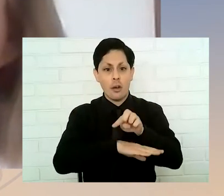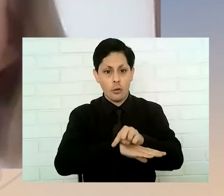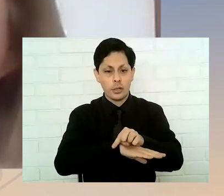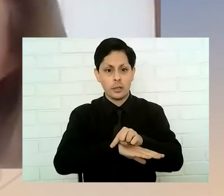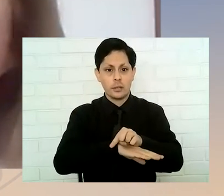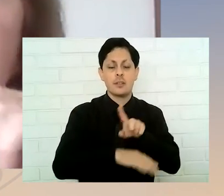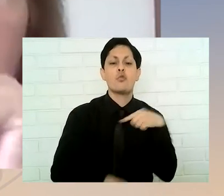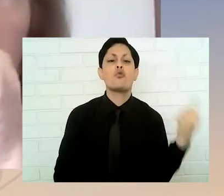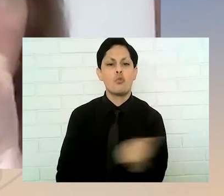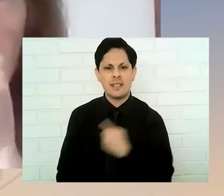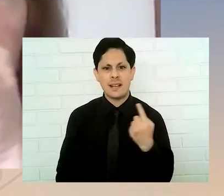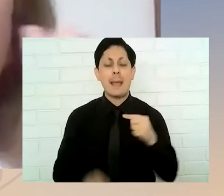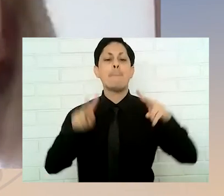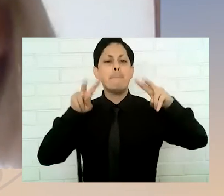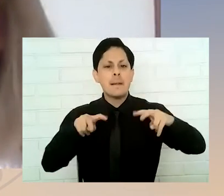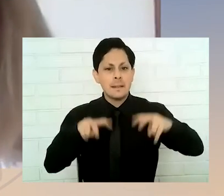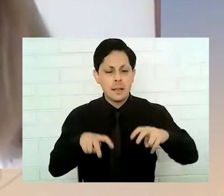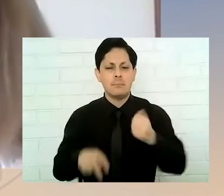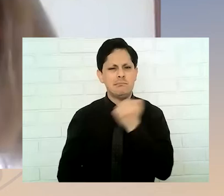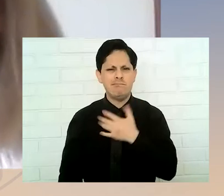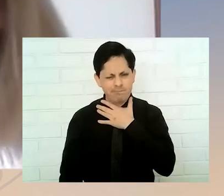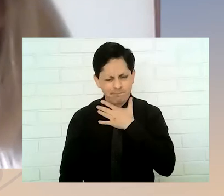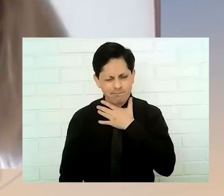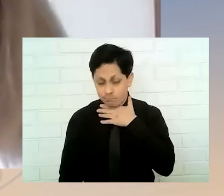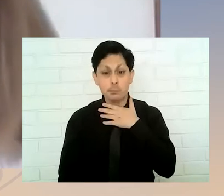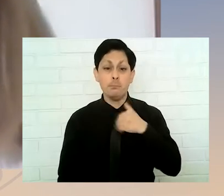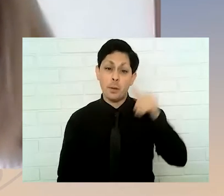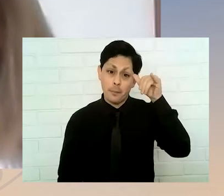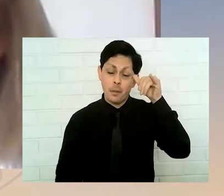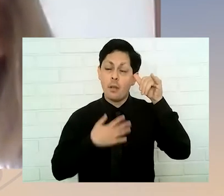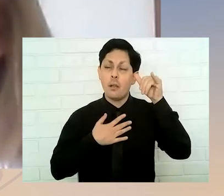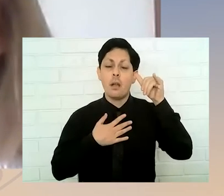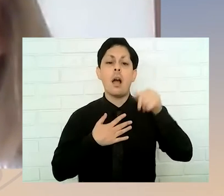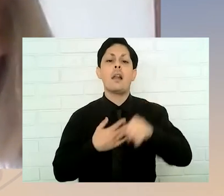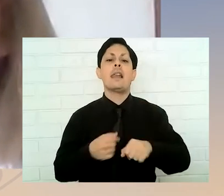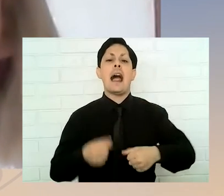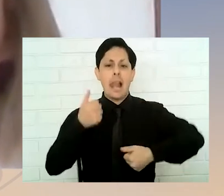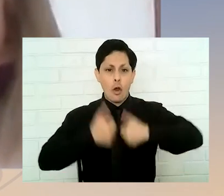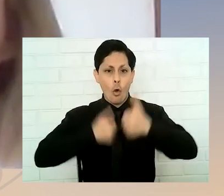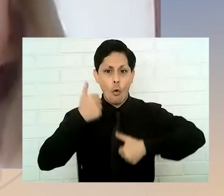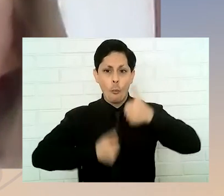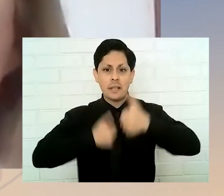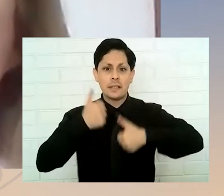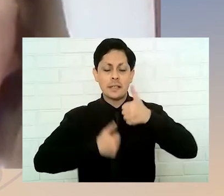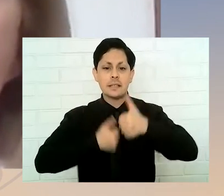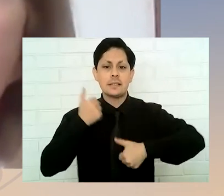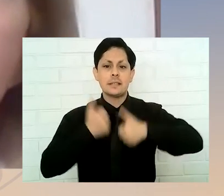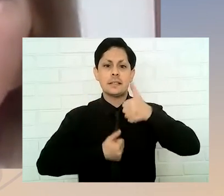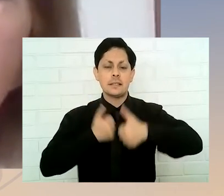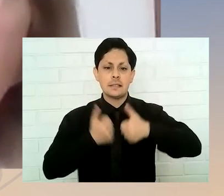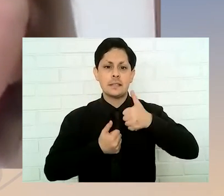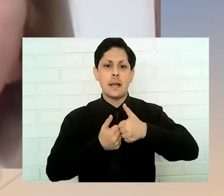nuestras investigaciones, perdón, fue la competencia profesional con menor